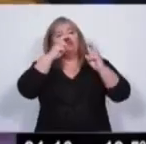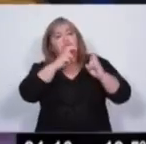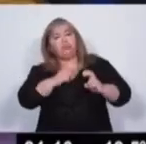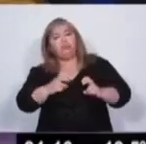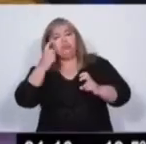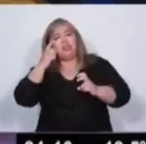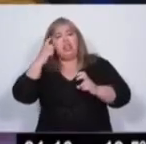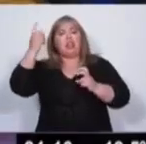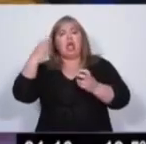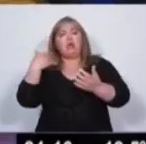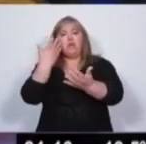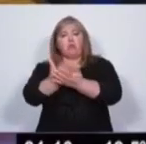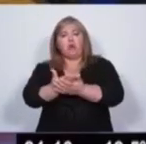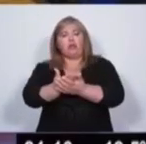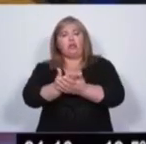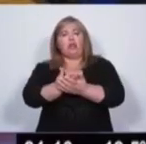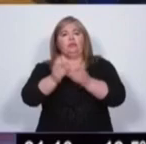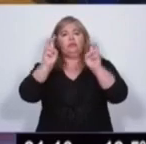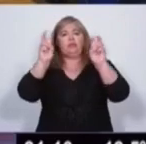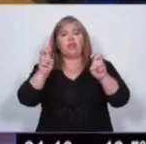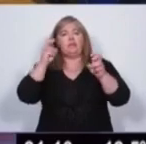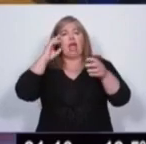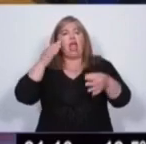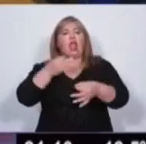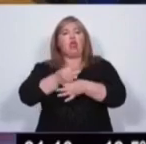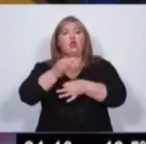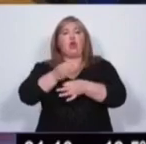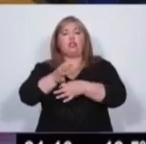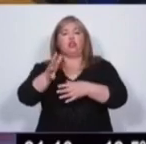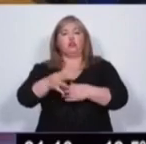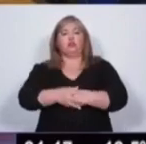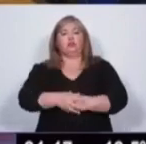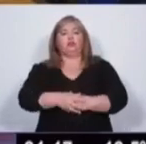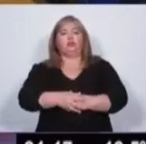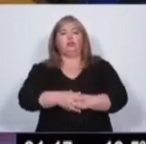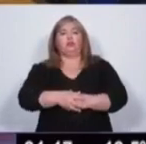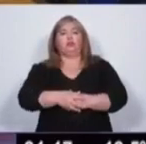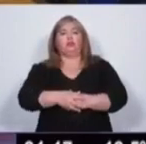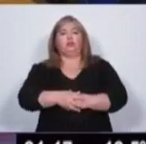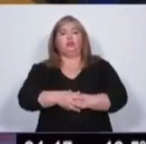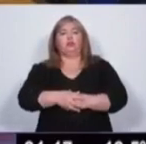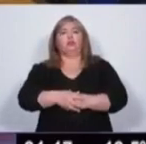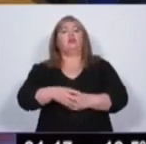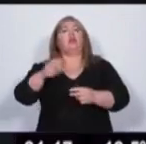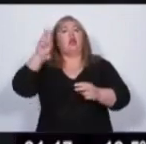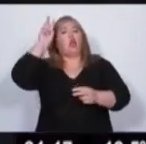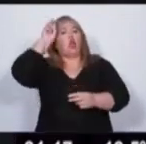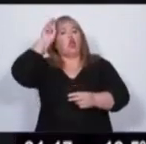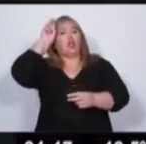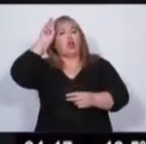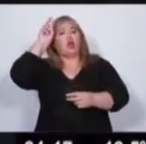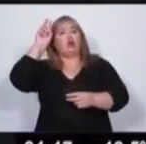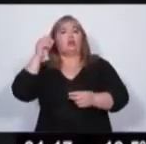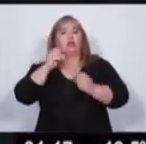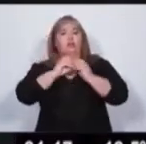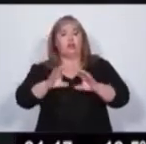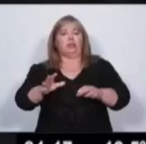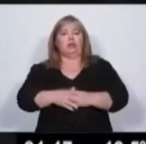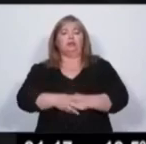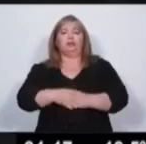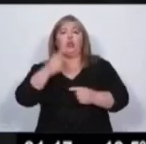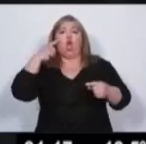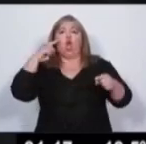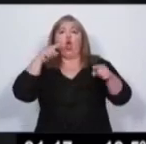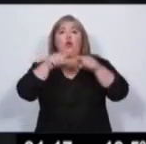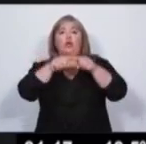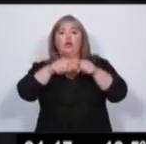tópico educación arranca el candidato por cambia Mendoza Alfredo Cornejo el objetivo principal